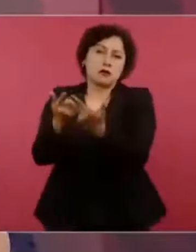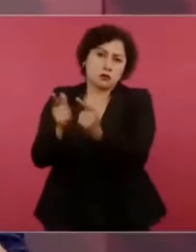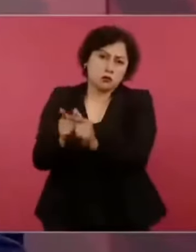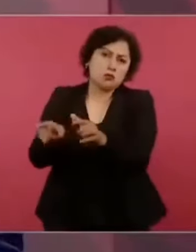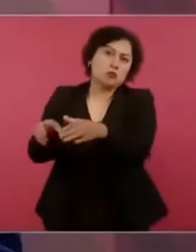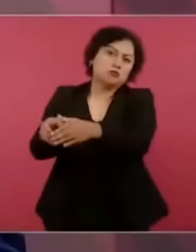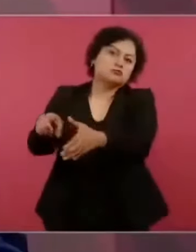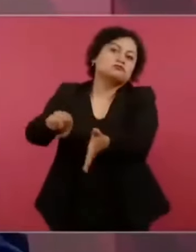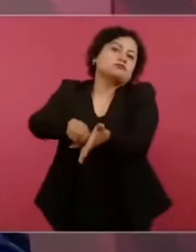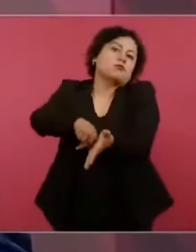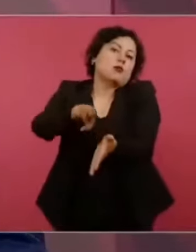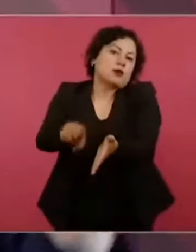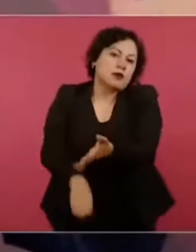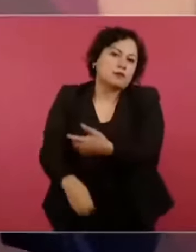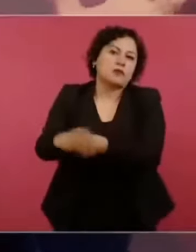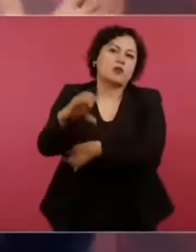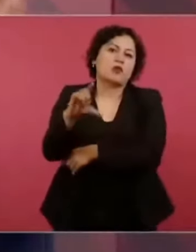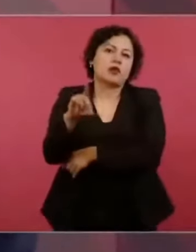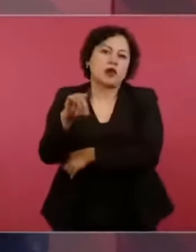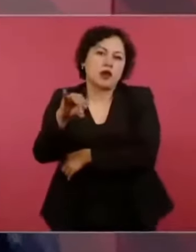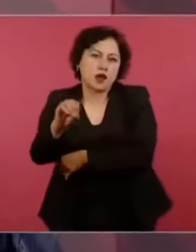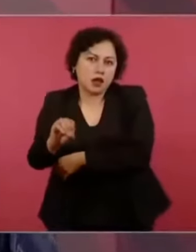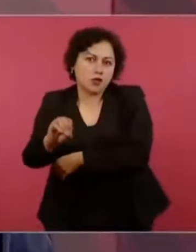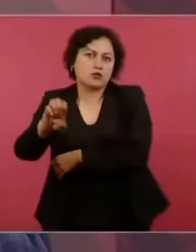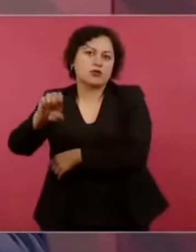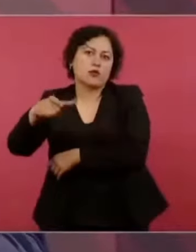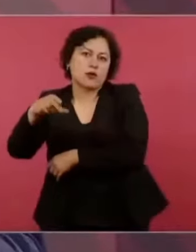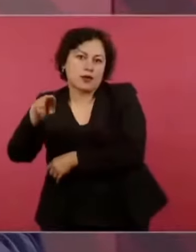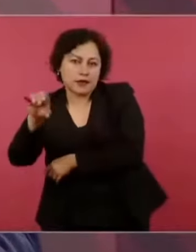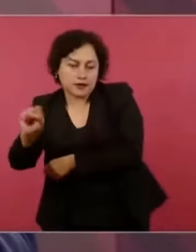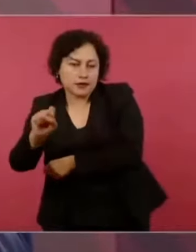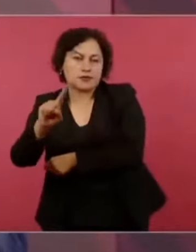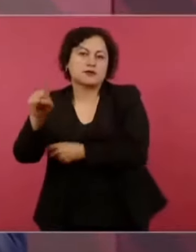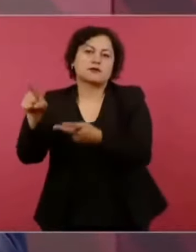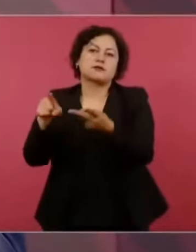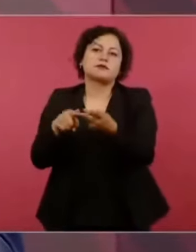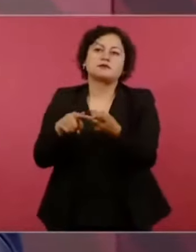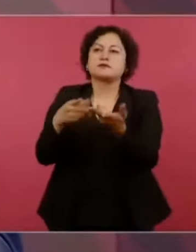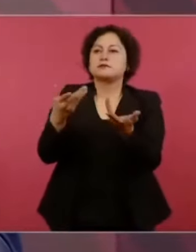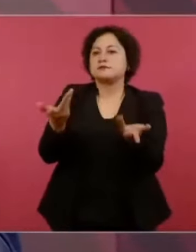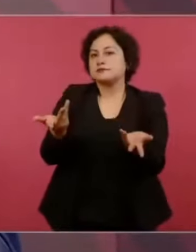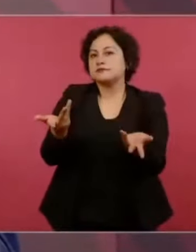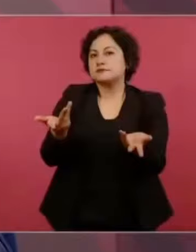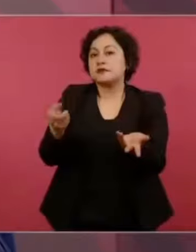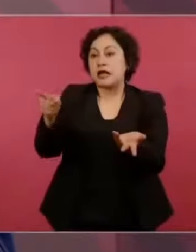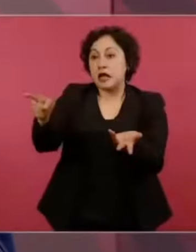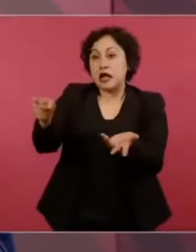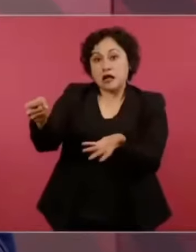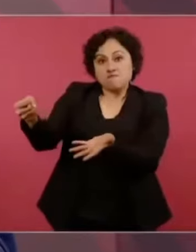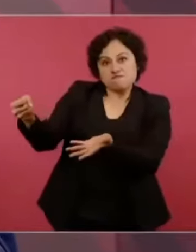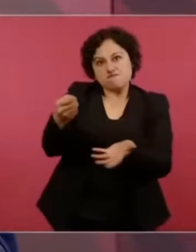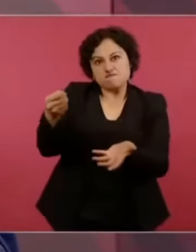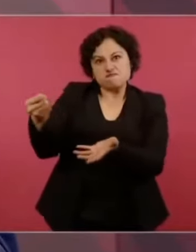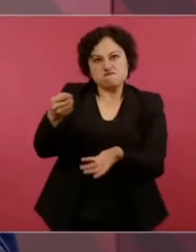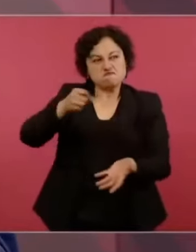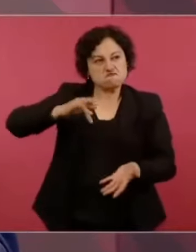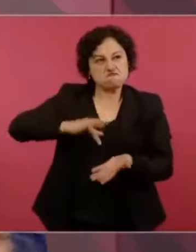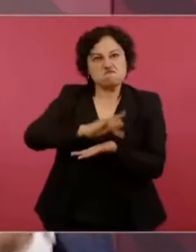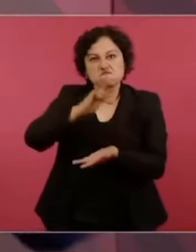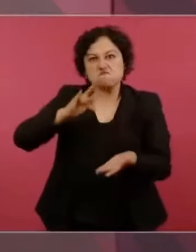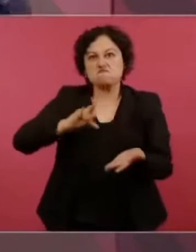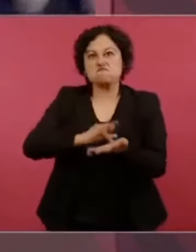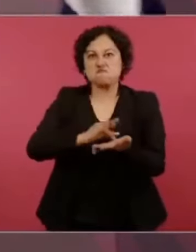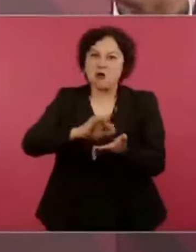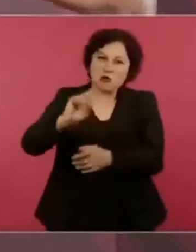González, con millones de dólares